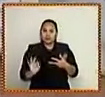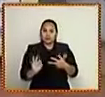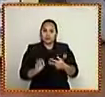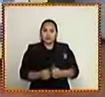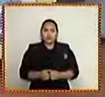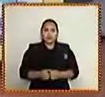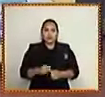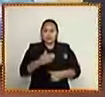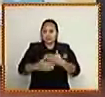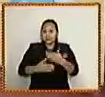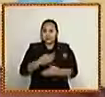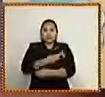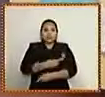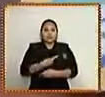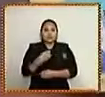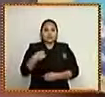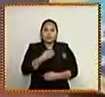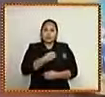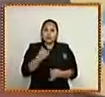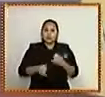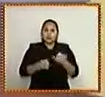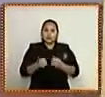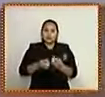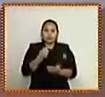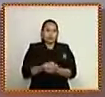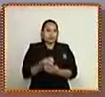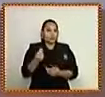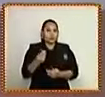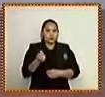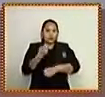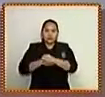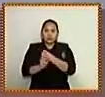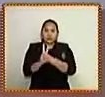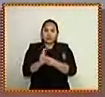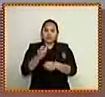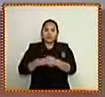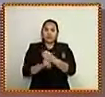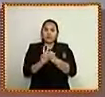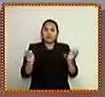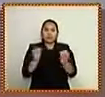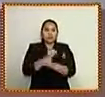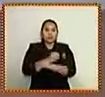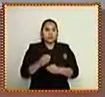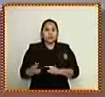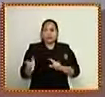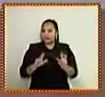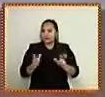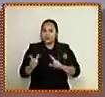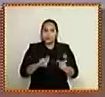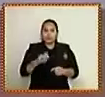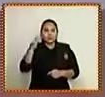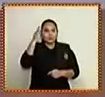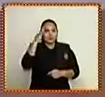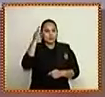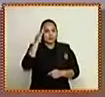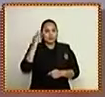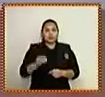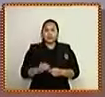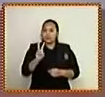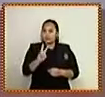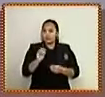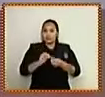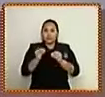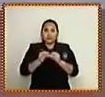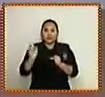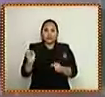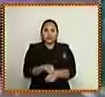Seguimos la diversión de nuestros juegos multiplicando tu dinero con premiados y premiados mix. Así que preparados, porque rápidamente vamos a seleccionar